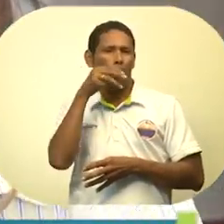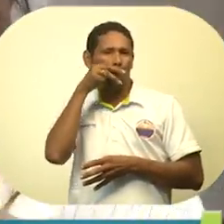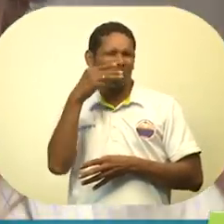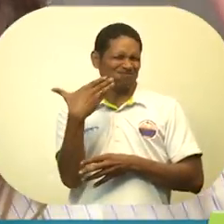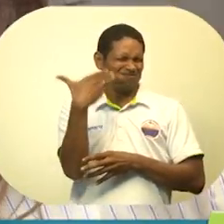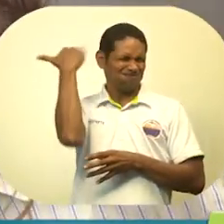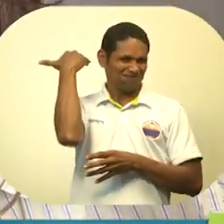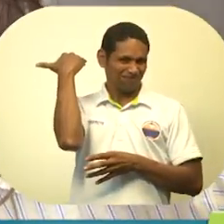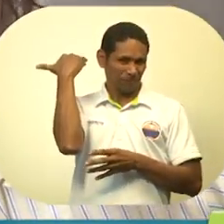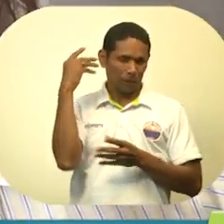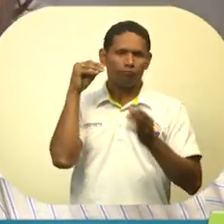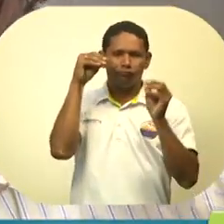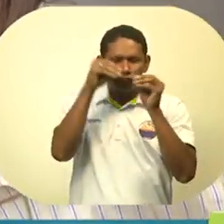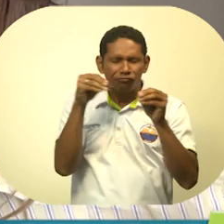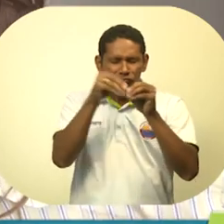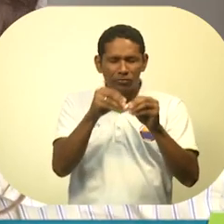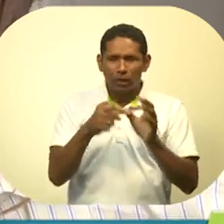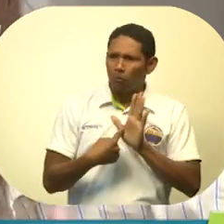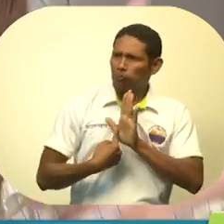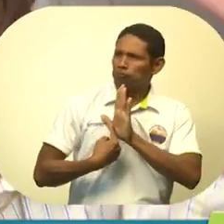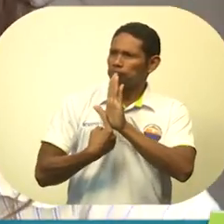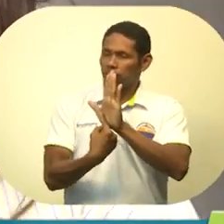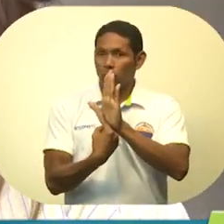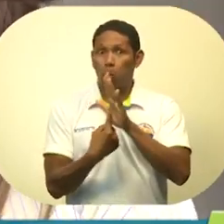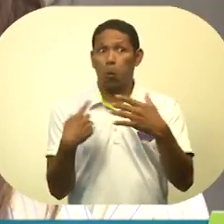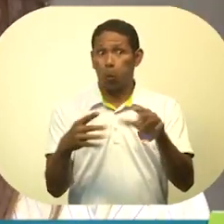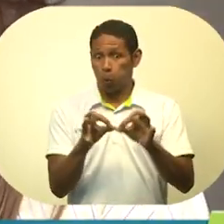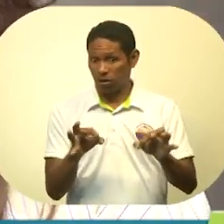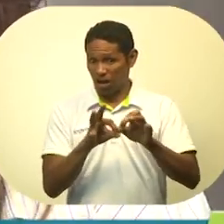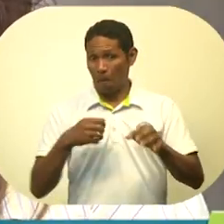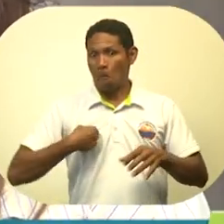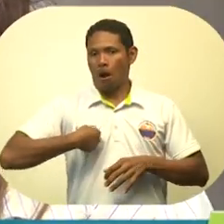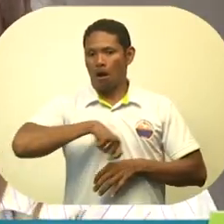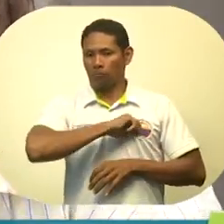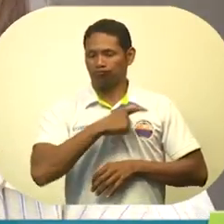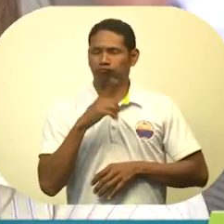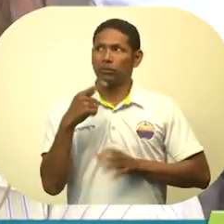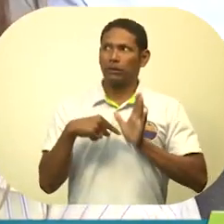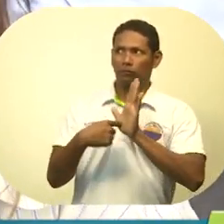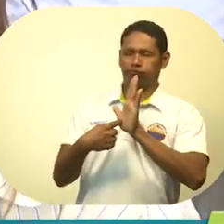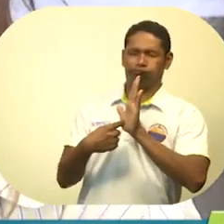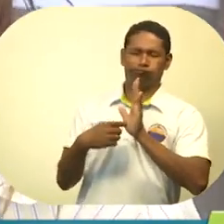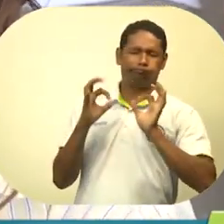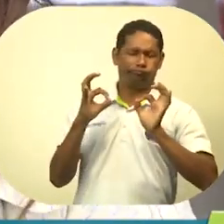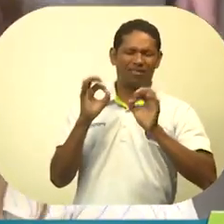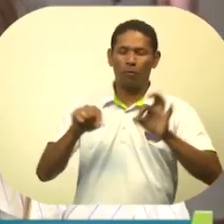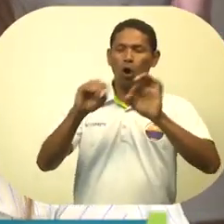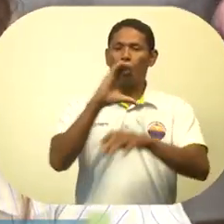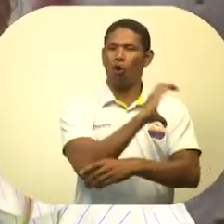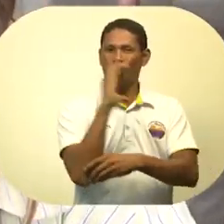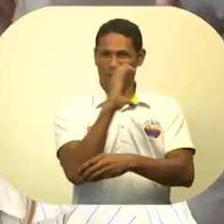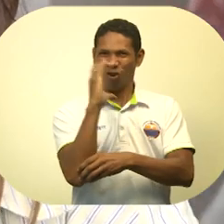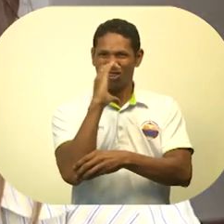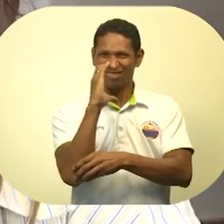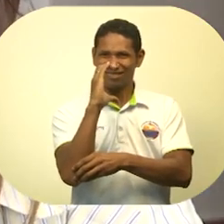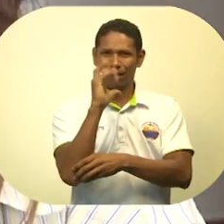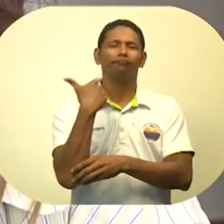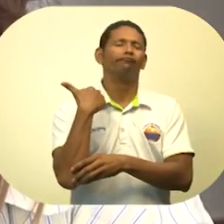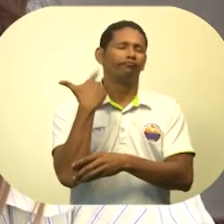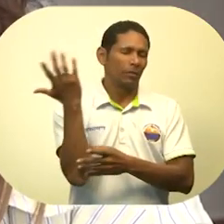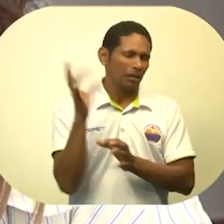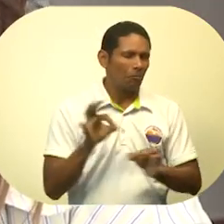a pesar de estar ahí y de estar presente, se puede potenciar mucho más, sacarle mucho más brillo y que la gente de aquí, de toda la costa caribeña,